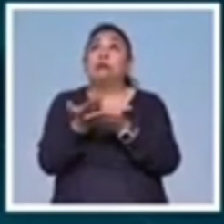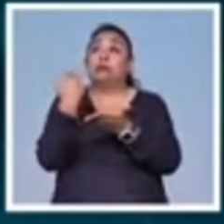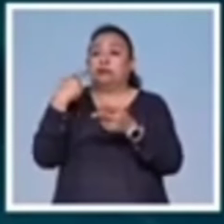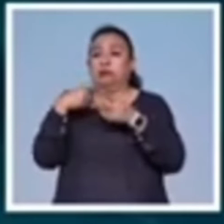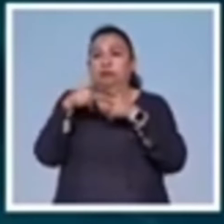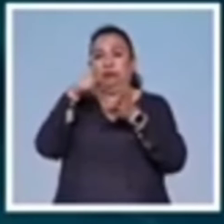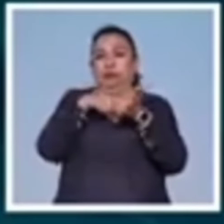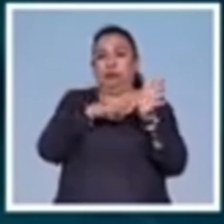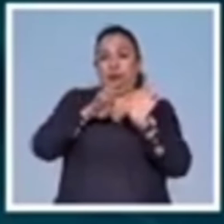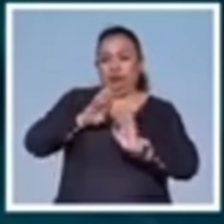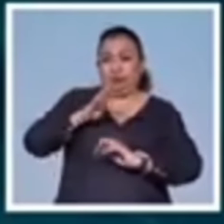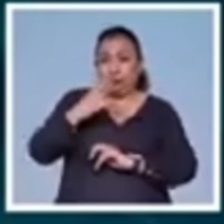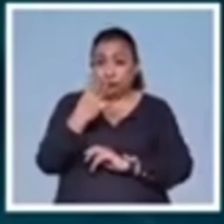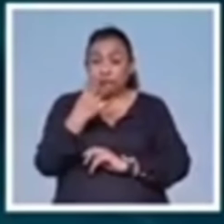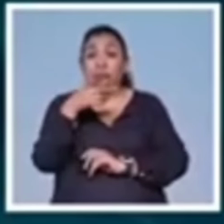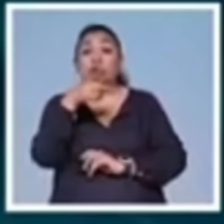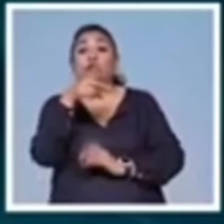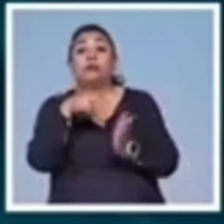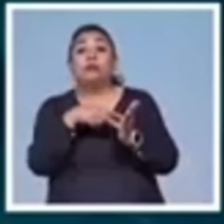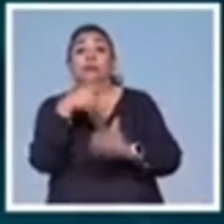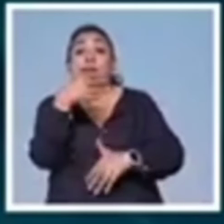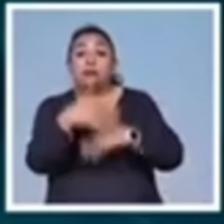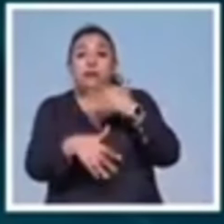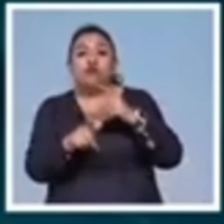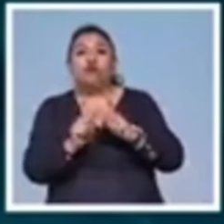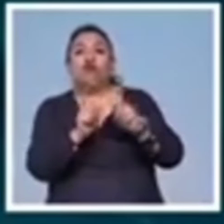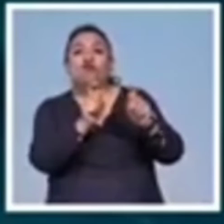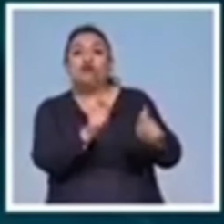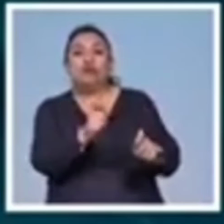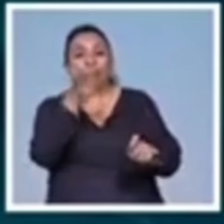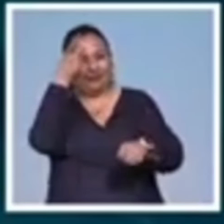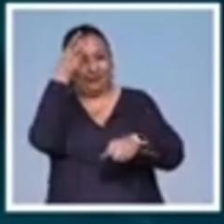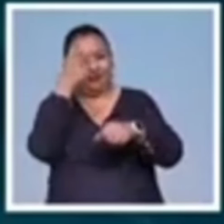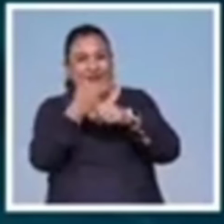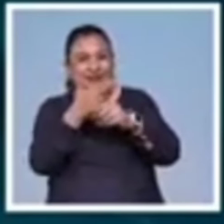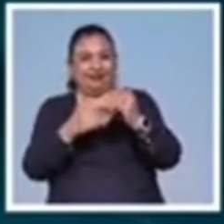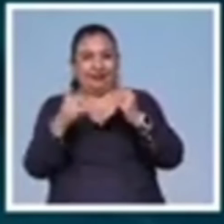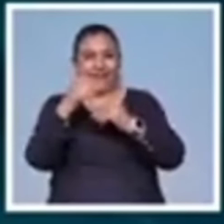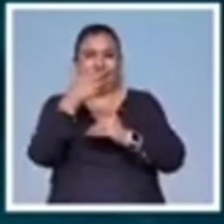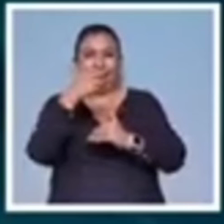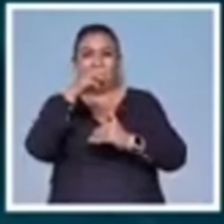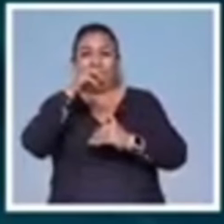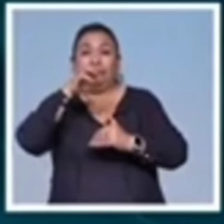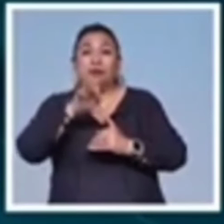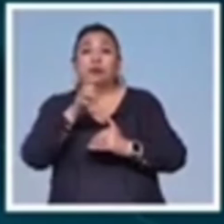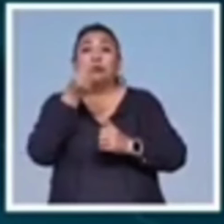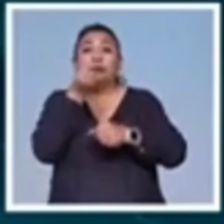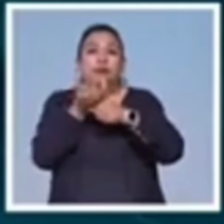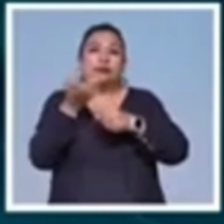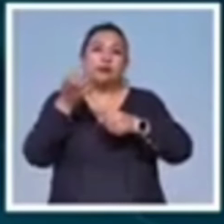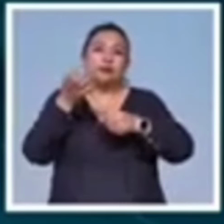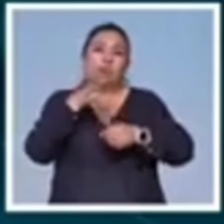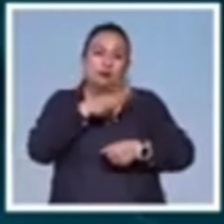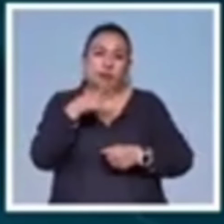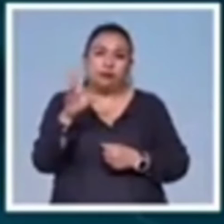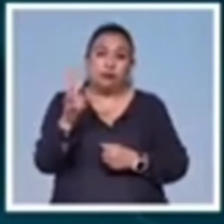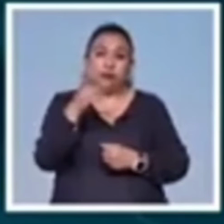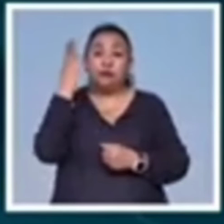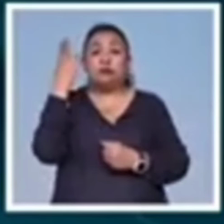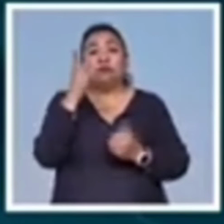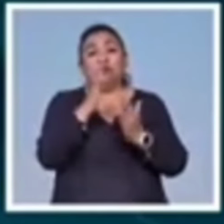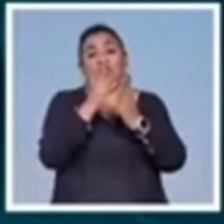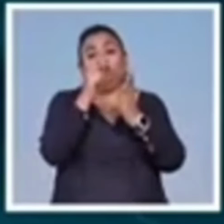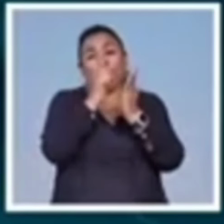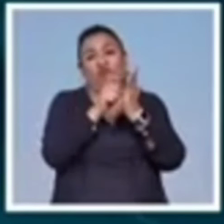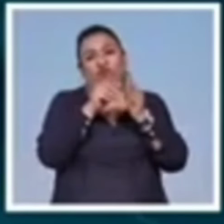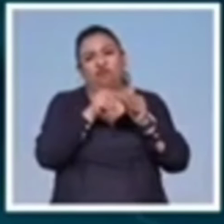desde 1994. En el 2015 fue designado por el rector Enrique Graue como secretario general de la UNAM. Ha